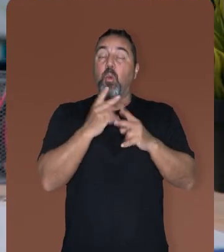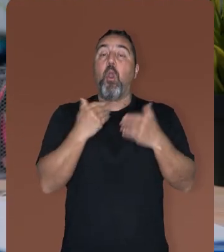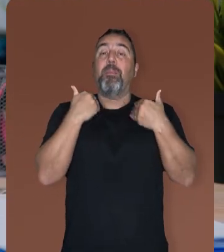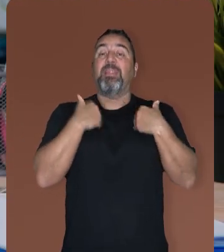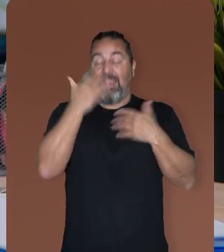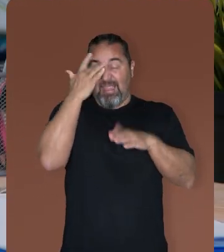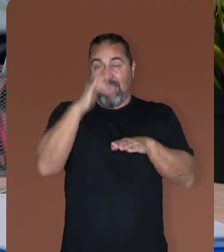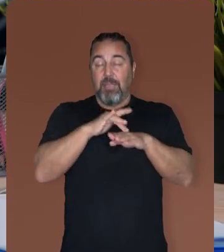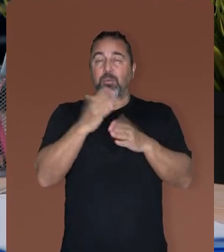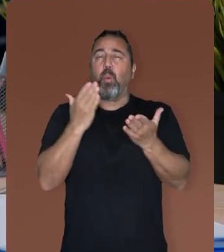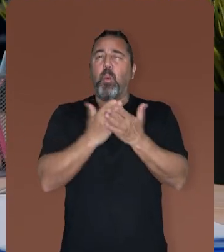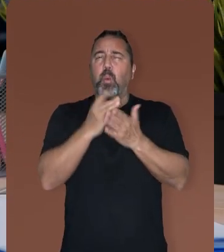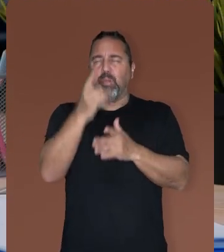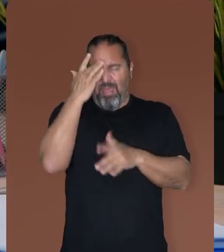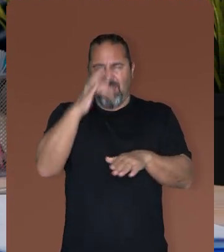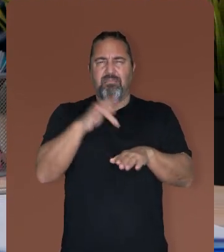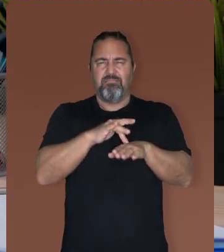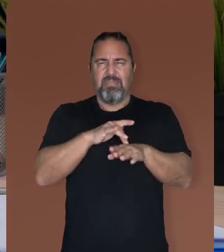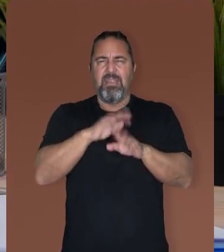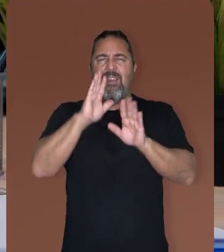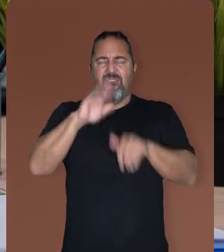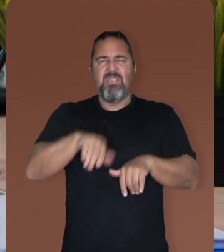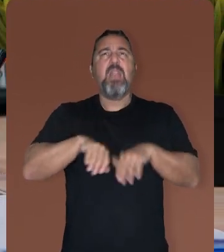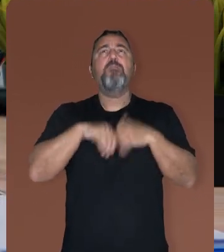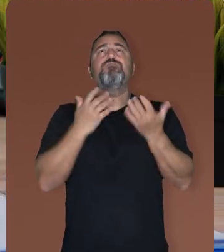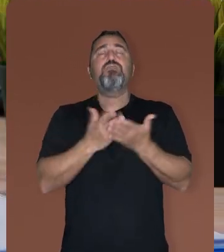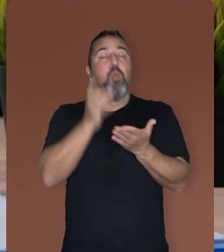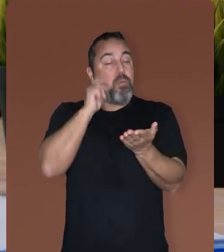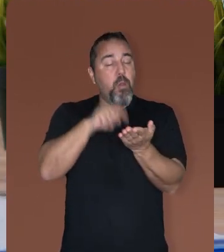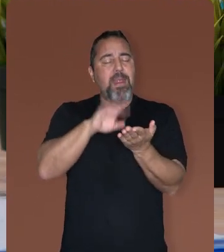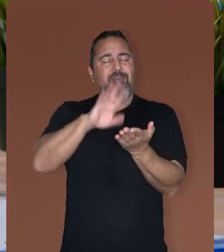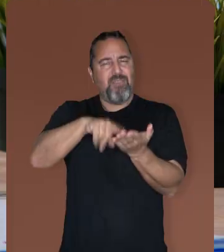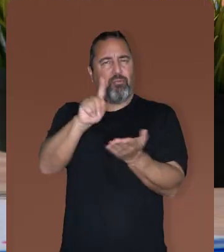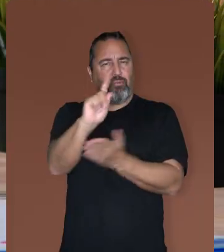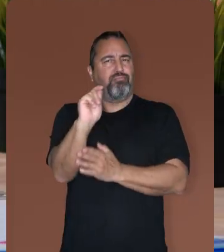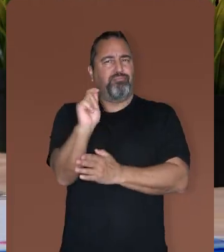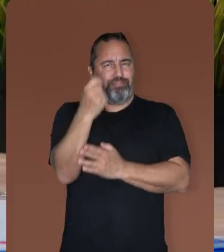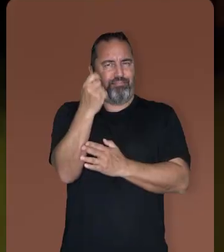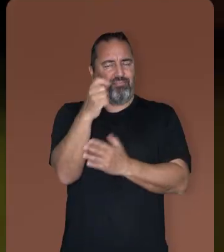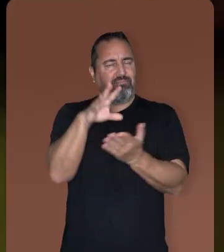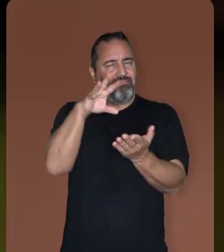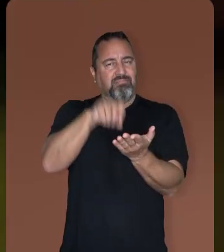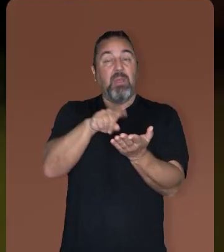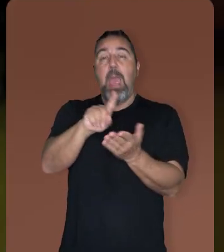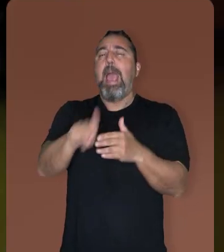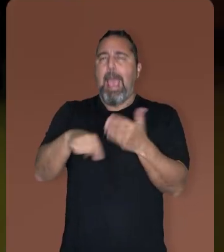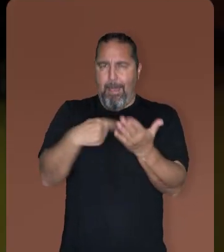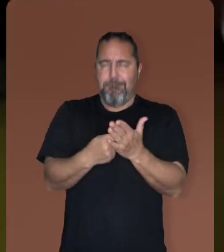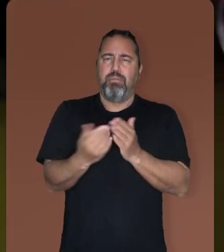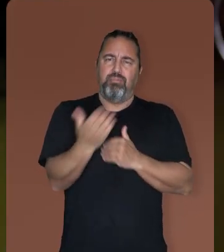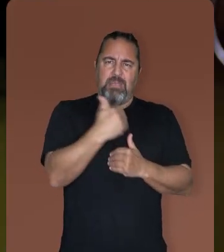Mellora xa as túas competencias digitais co curso Digitalízate e conquista o mundo móvil.